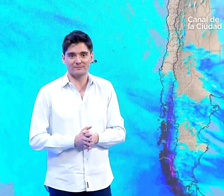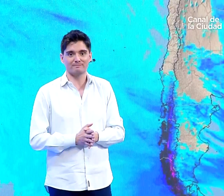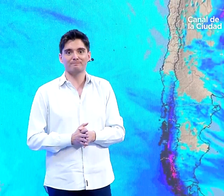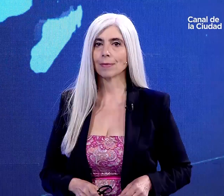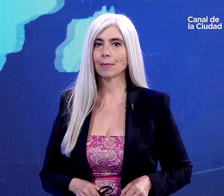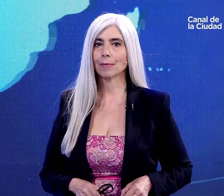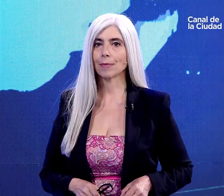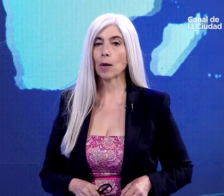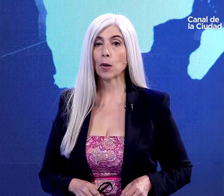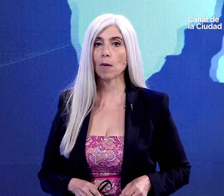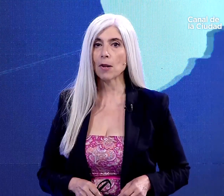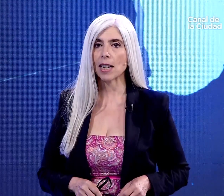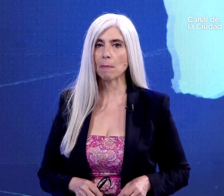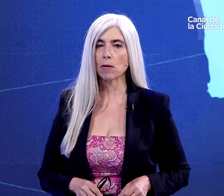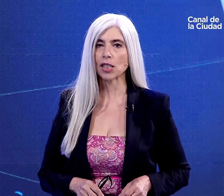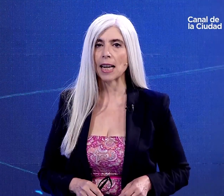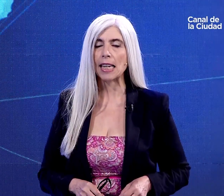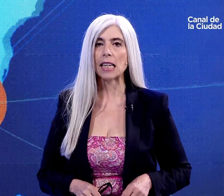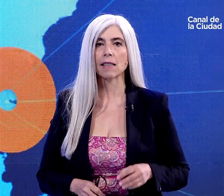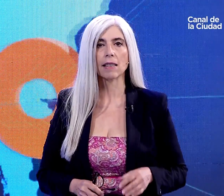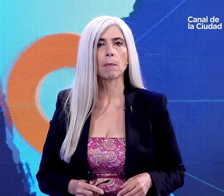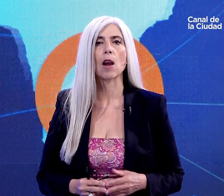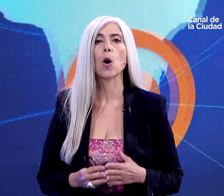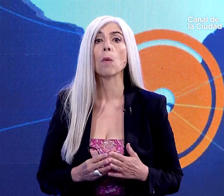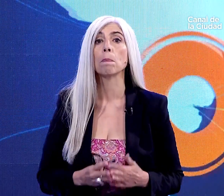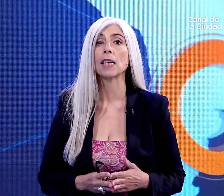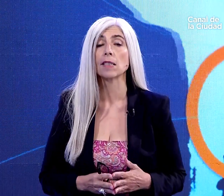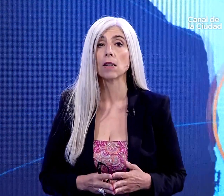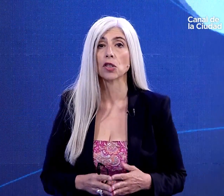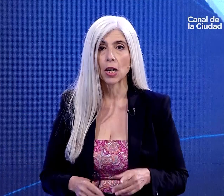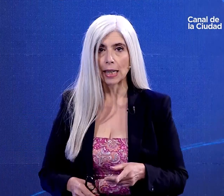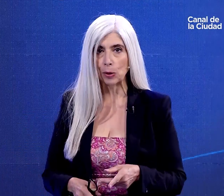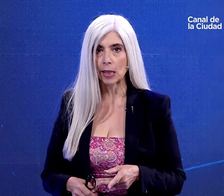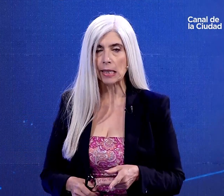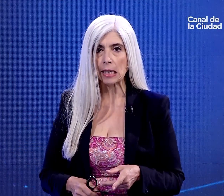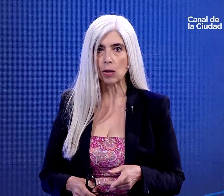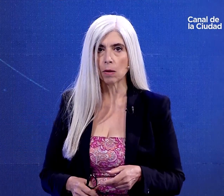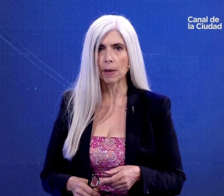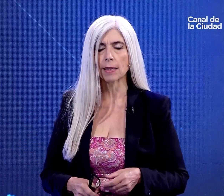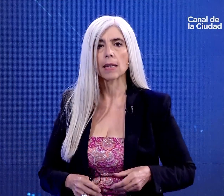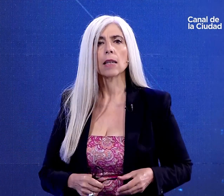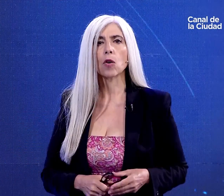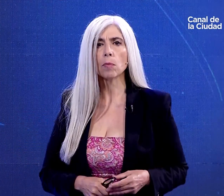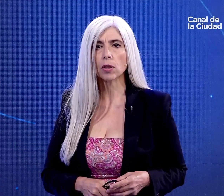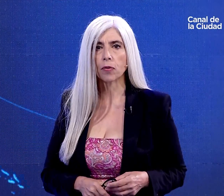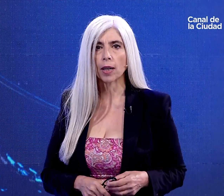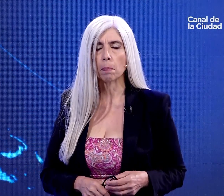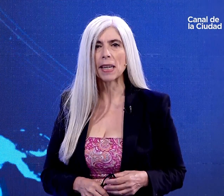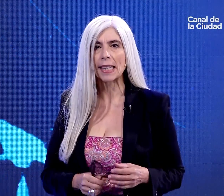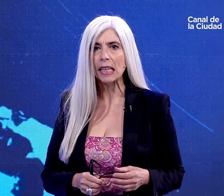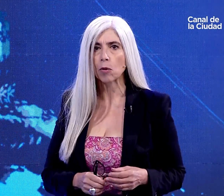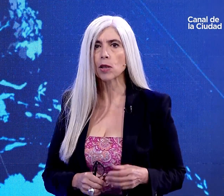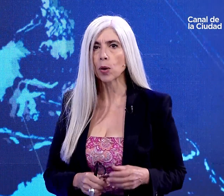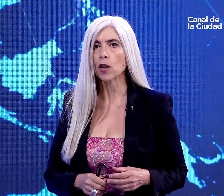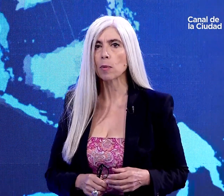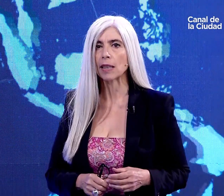fuertes. Cuando volvamos de la pausa, este tema, los precios. ¿Estuviste haciendo compras? ¿Cómo te fue?